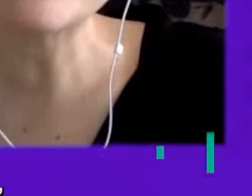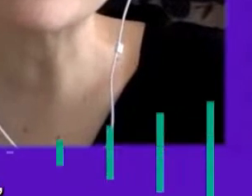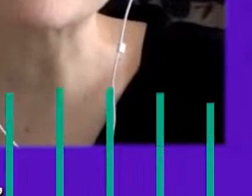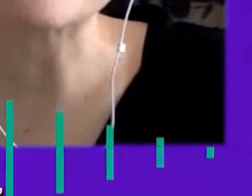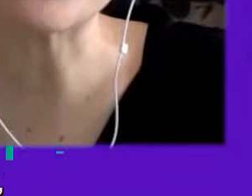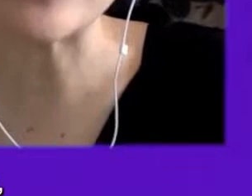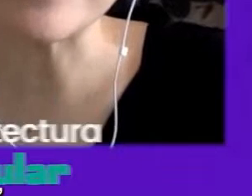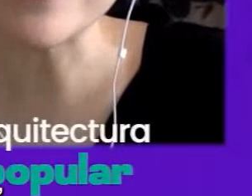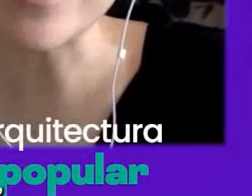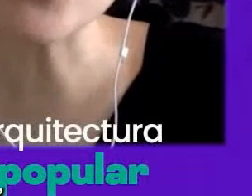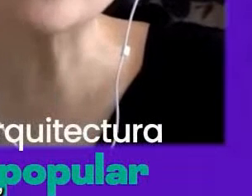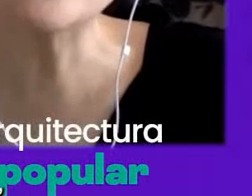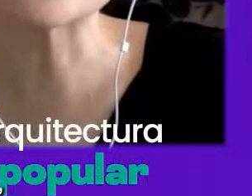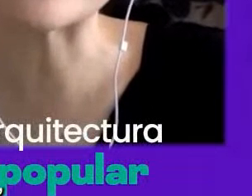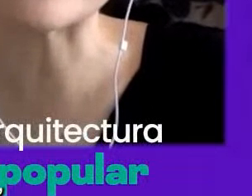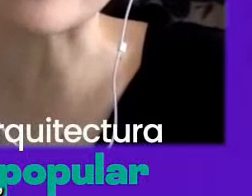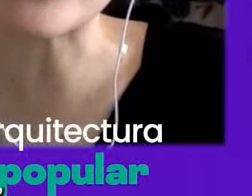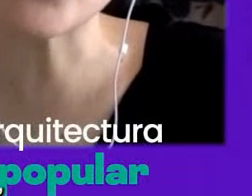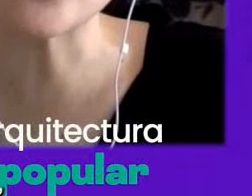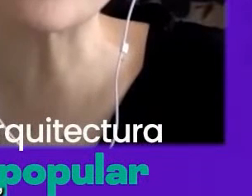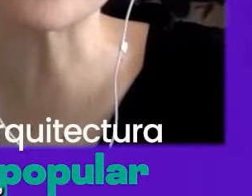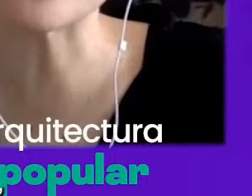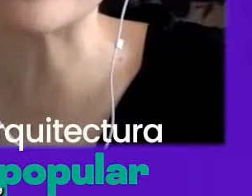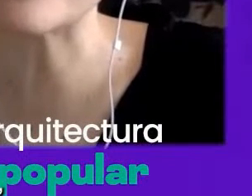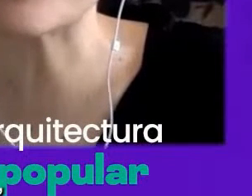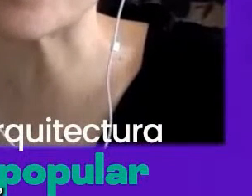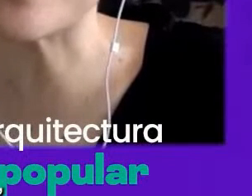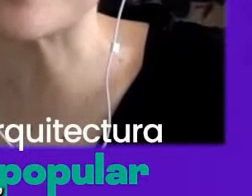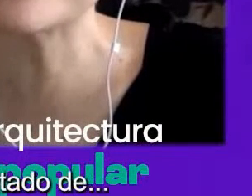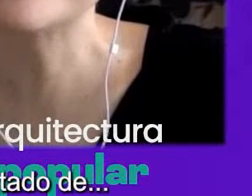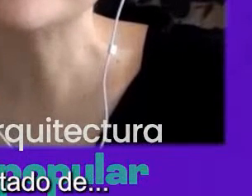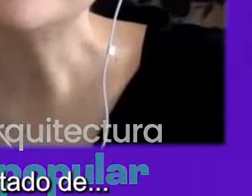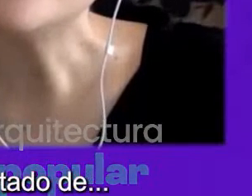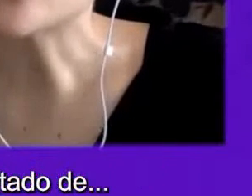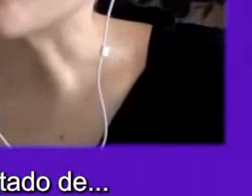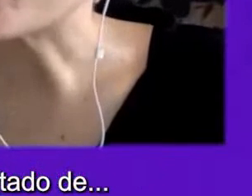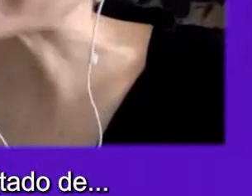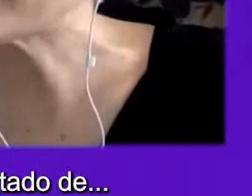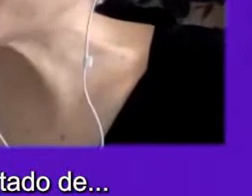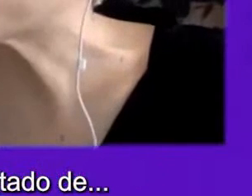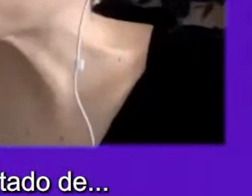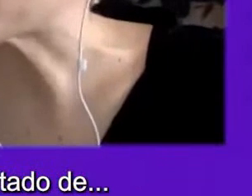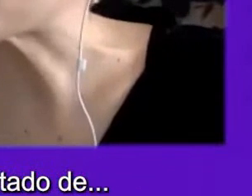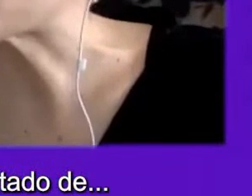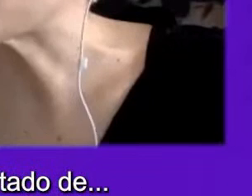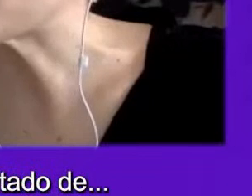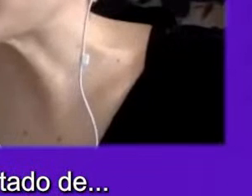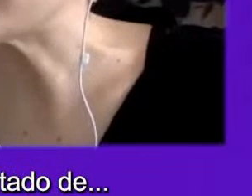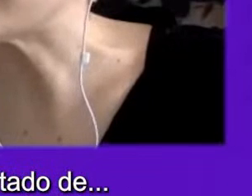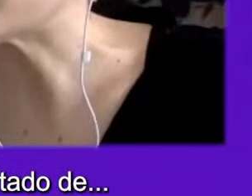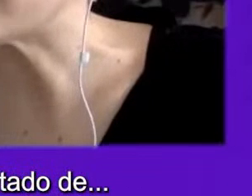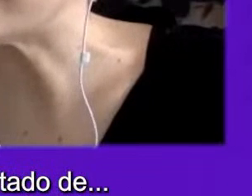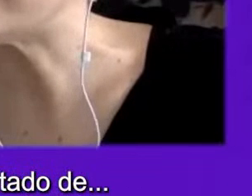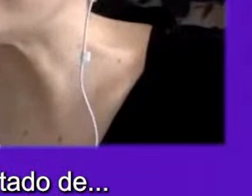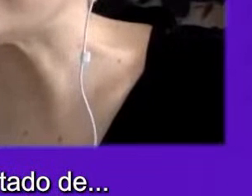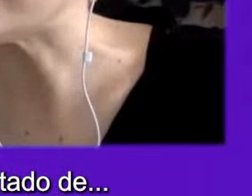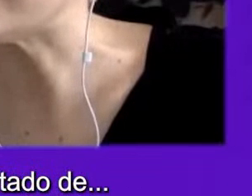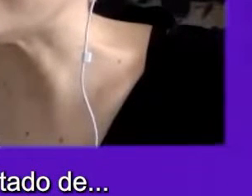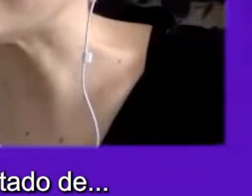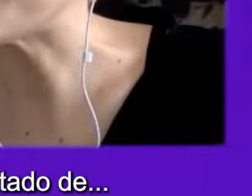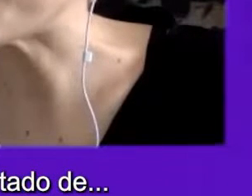arte, puse el diseño, puse la arquitectura, puse el arte popular, como parte de un contexto del